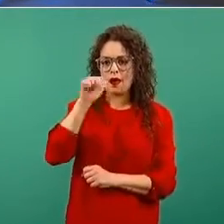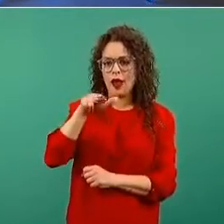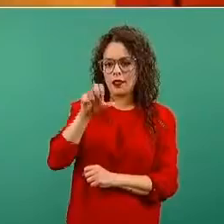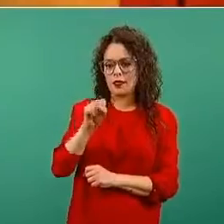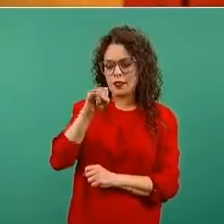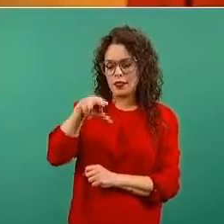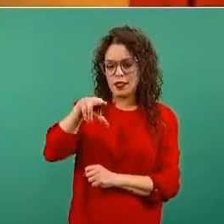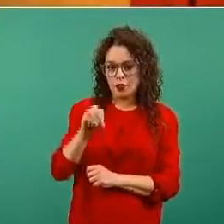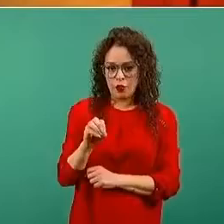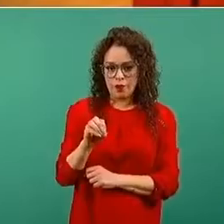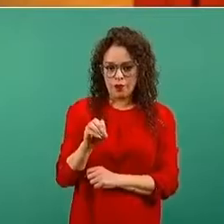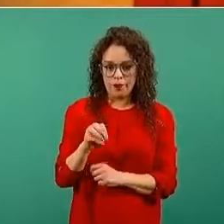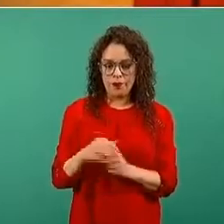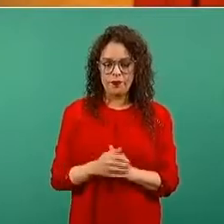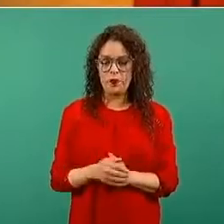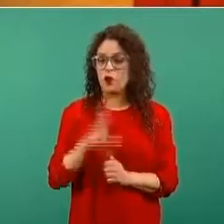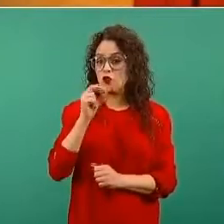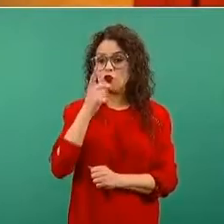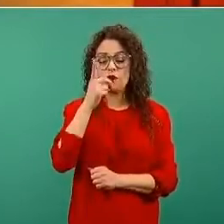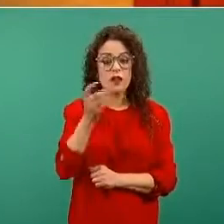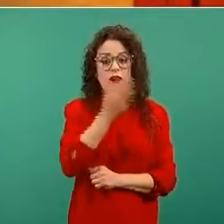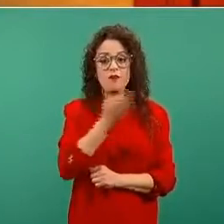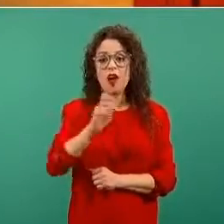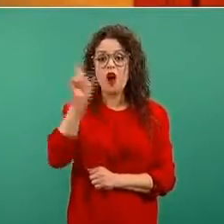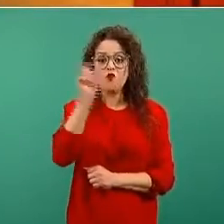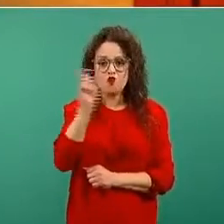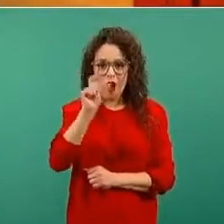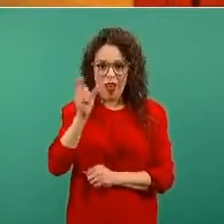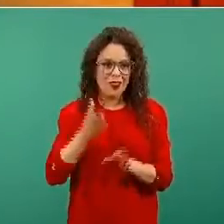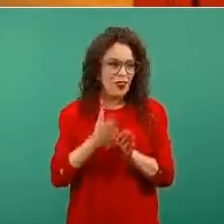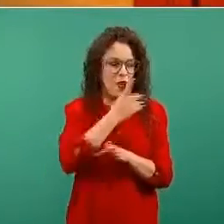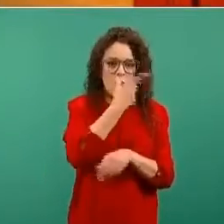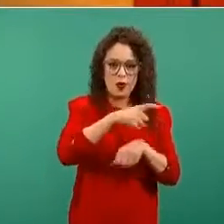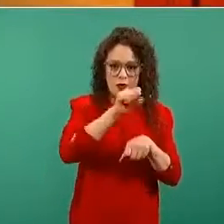semana. No se había precisado la fecha.